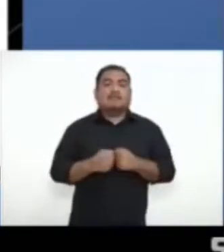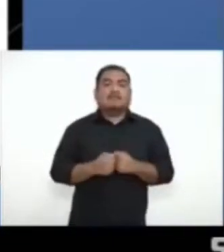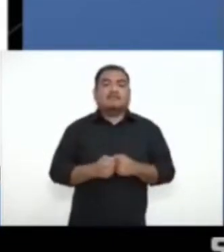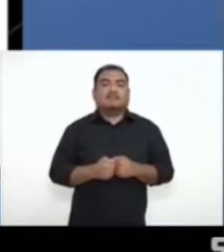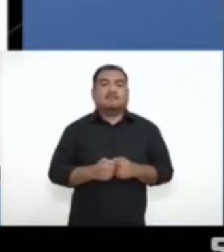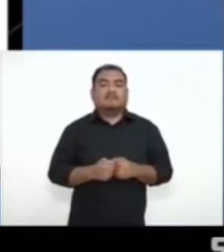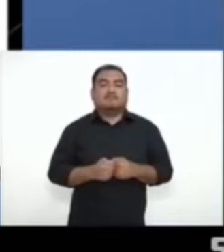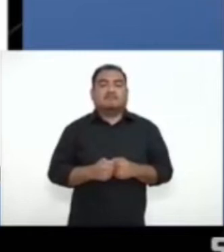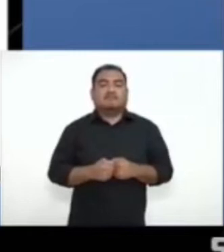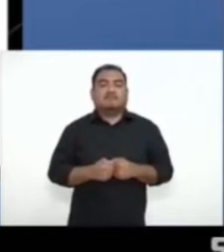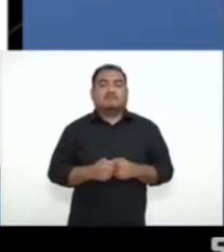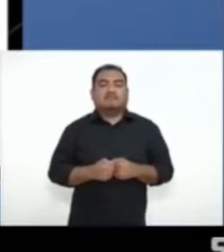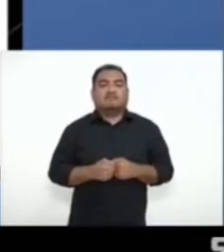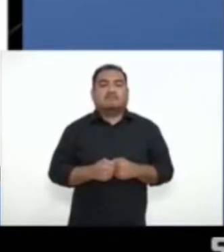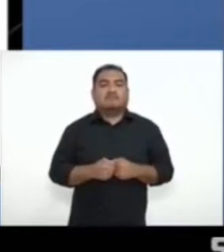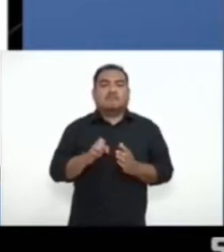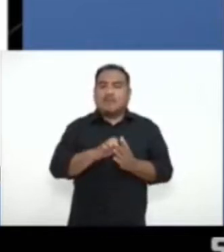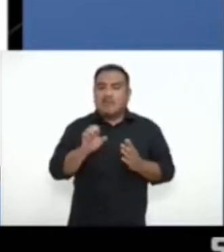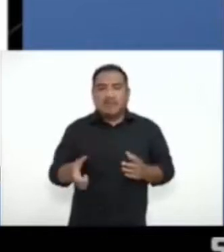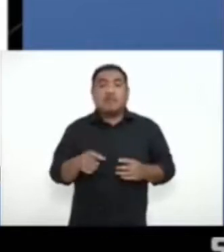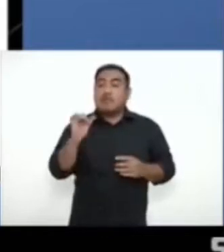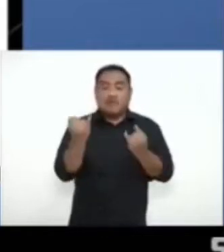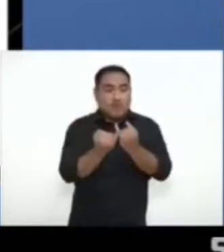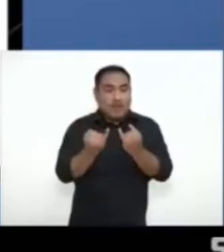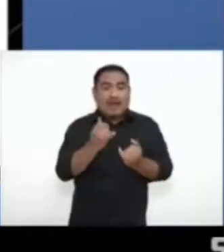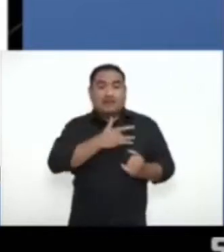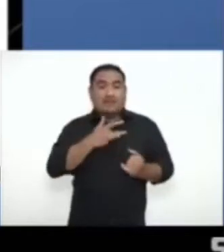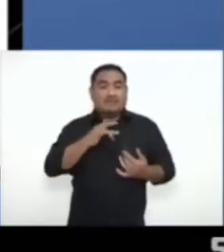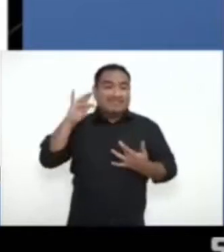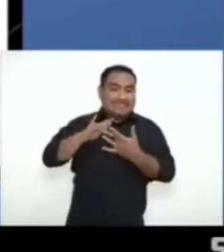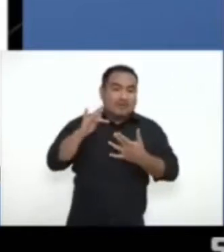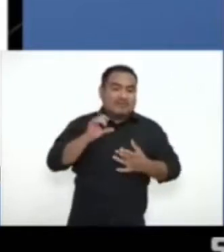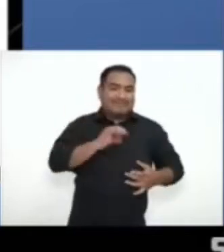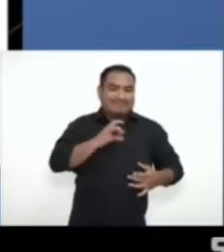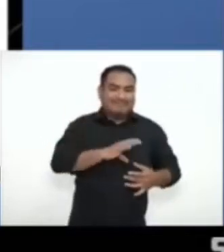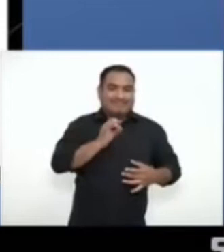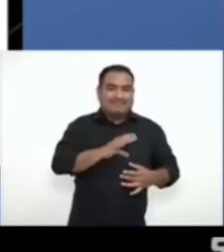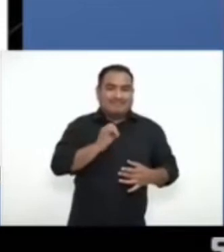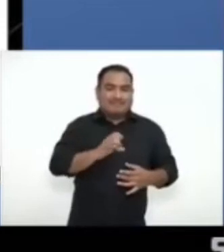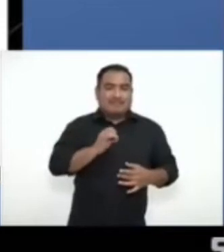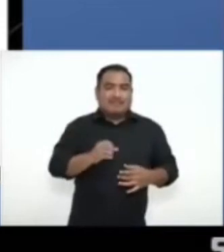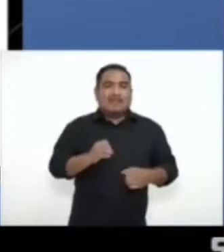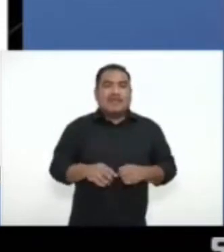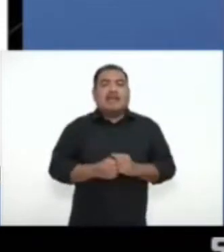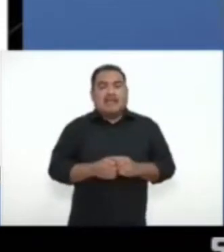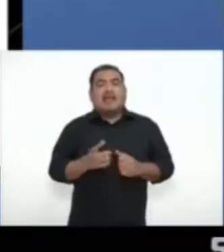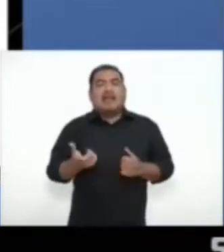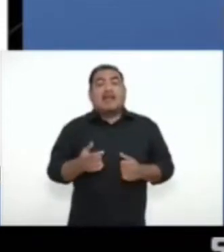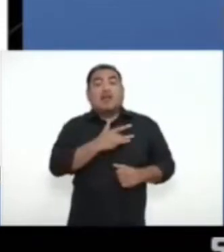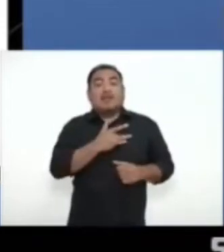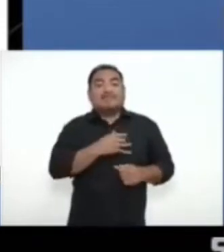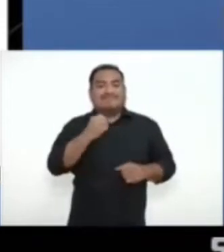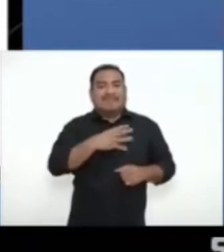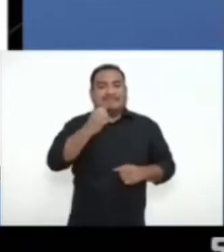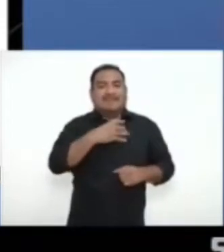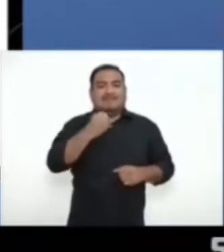en donde le manda señales al corazón. ¿Para qué? Para que empiece a latir más fuerte, para que mande más sangre a los